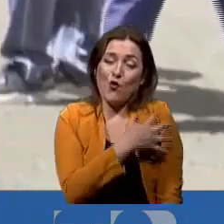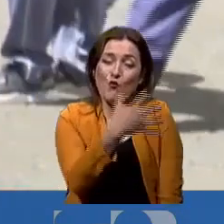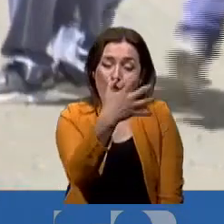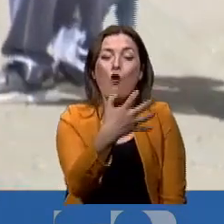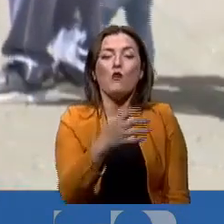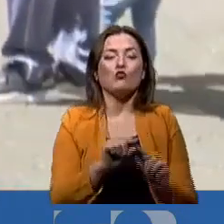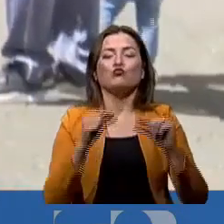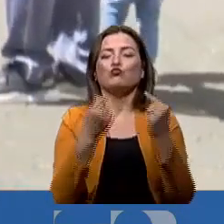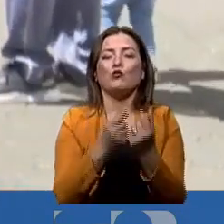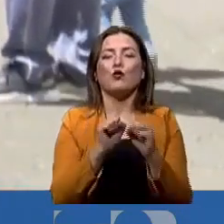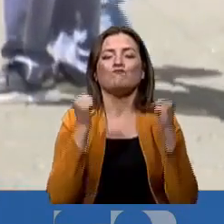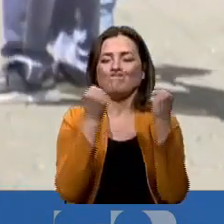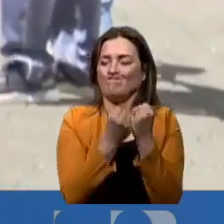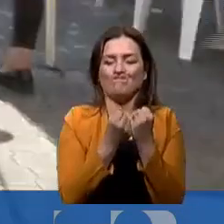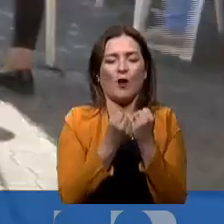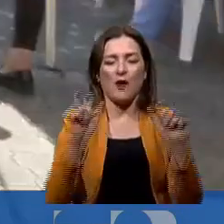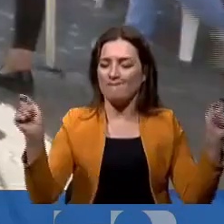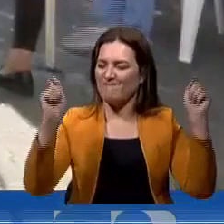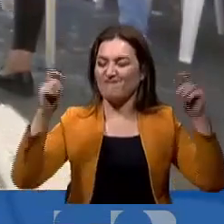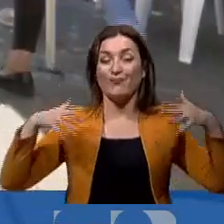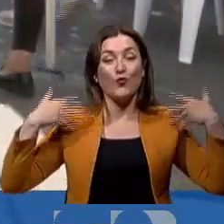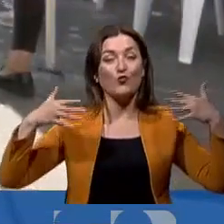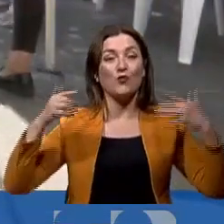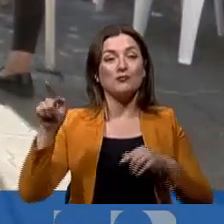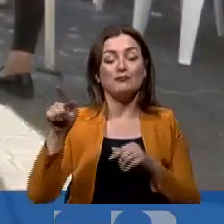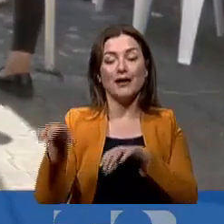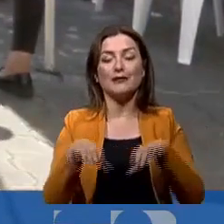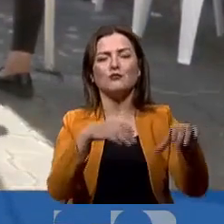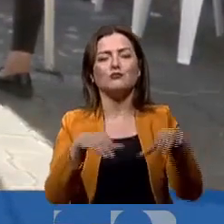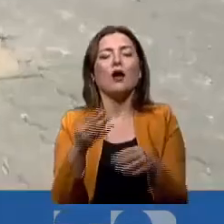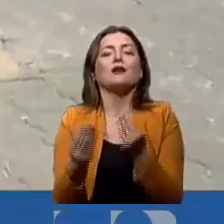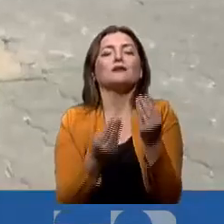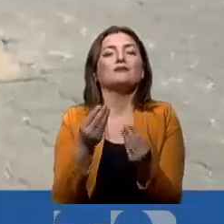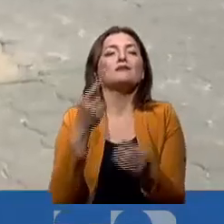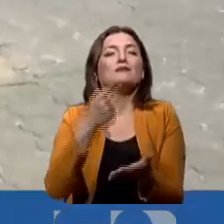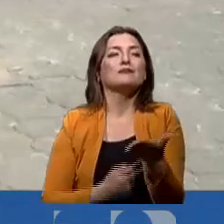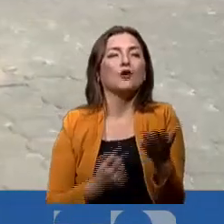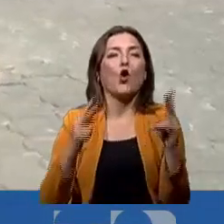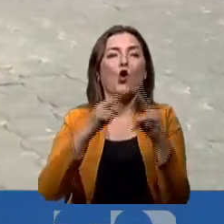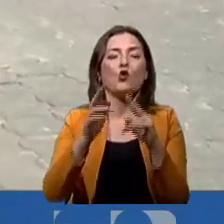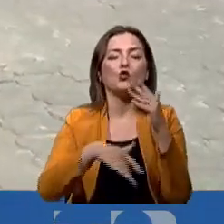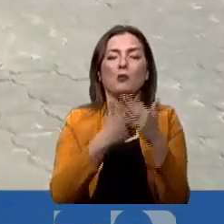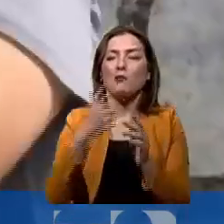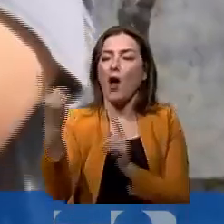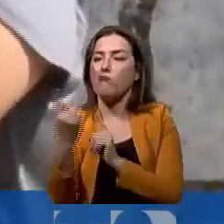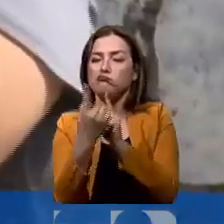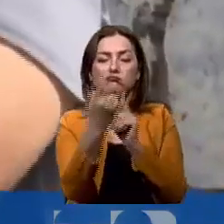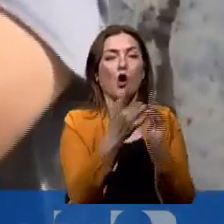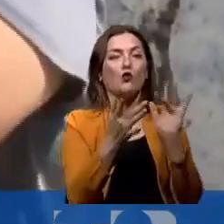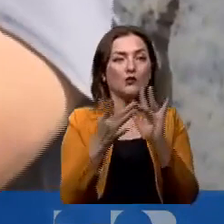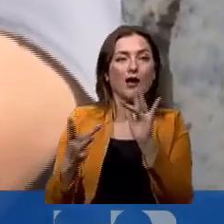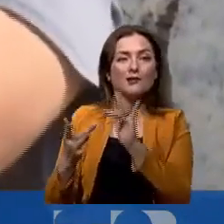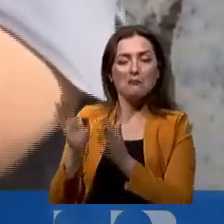este tejido social que ahora lo estamos celebrando. Según afirman, estas actividades les permiten conocerse entre vecinos y hacer